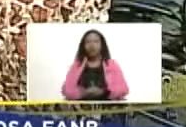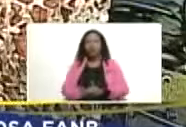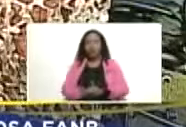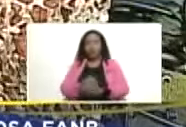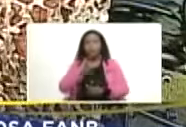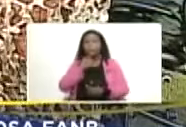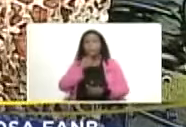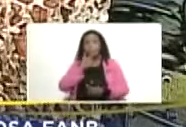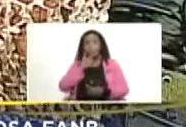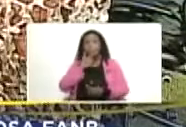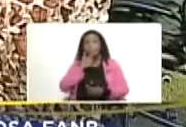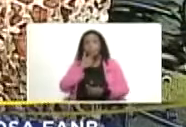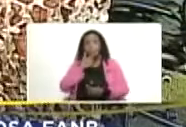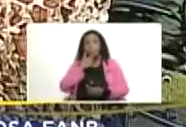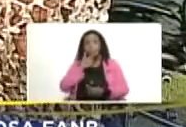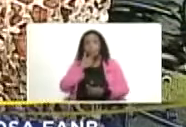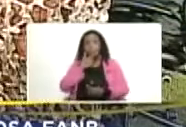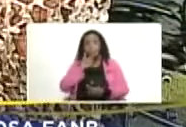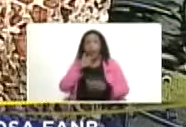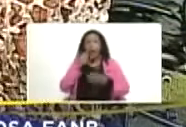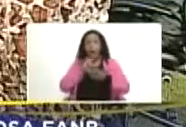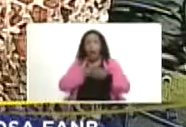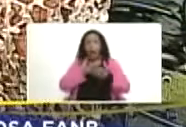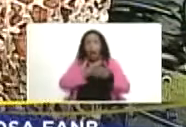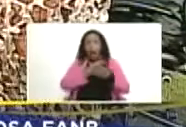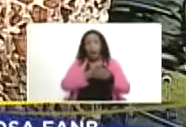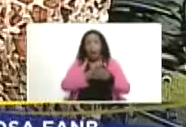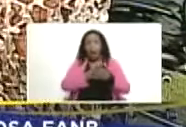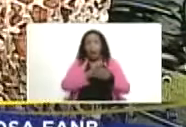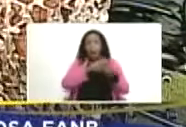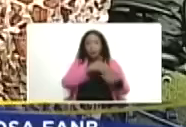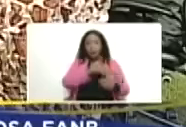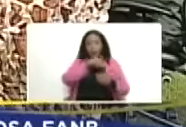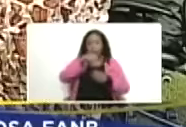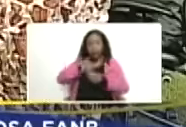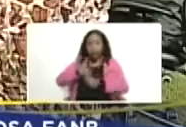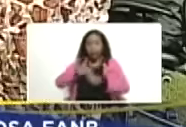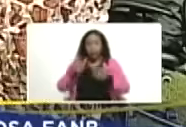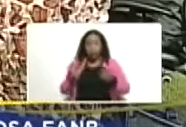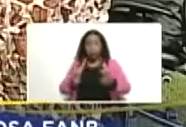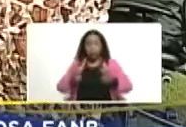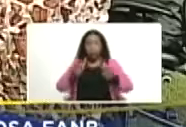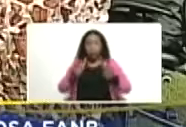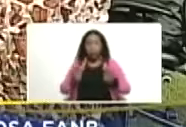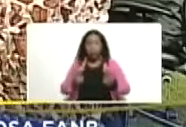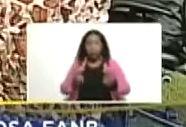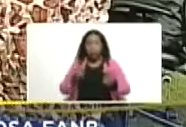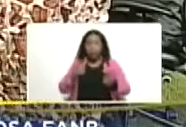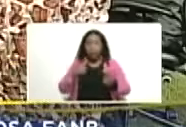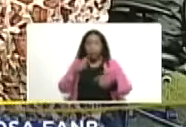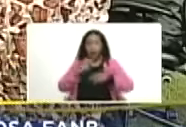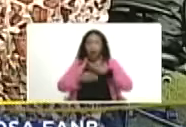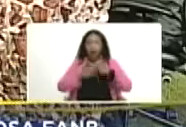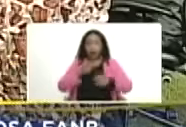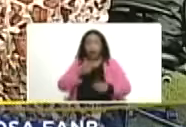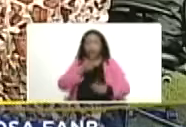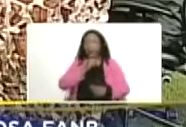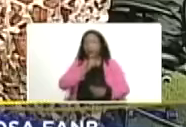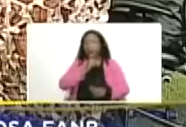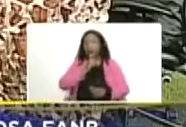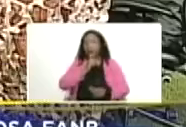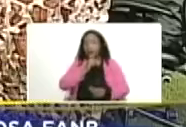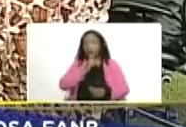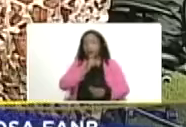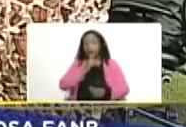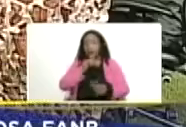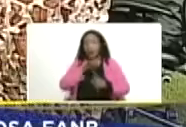bonitas de fragua, de combate, pasar a la reserva activa tiene que ser compleja la